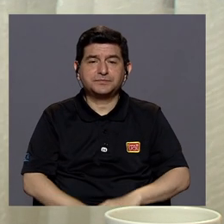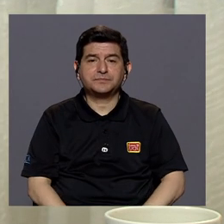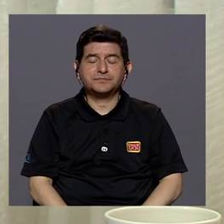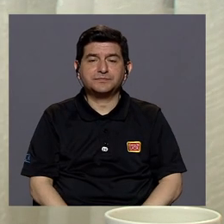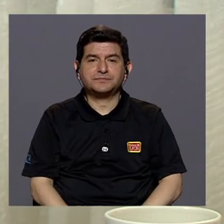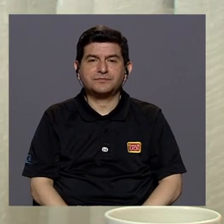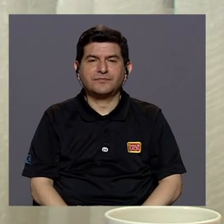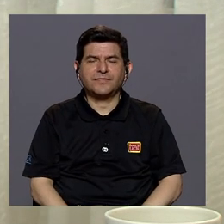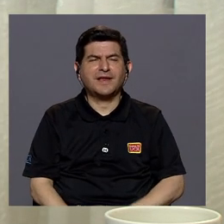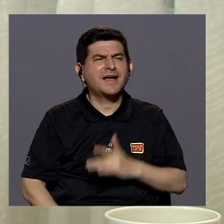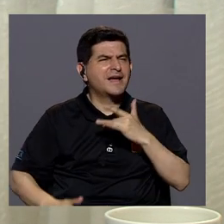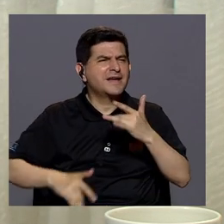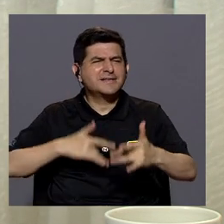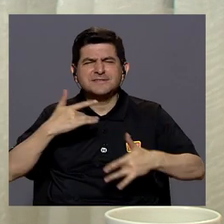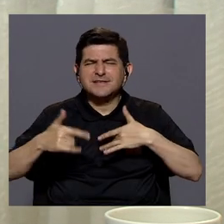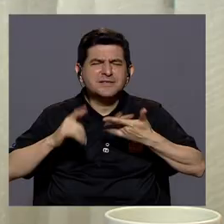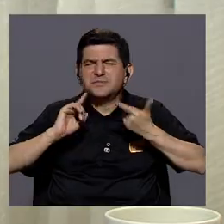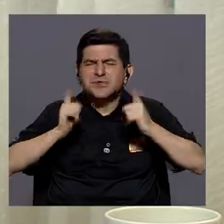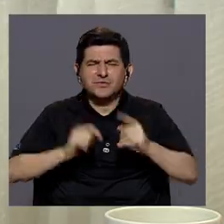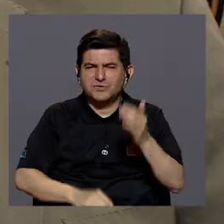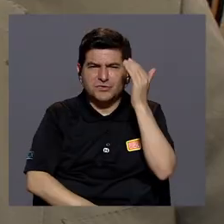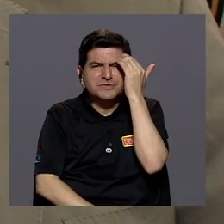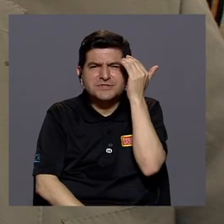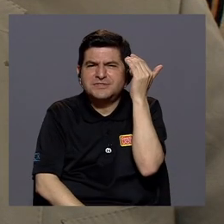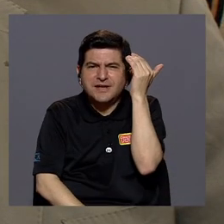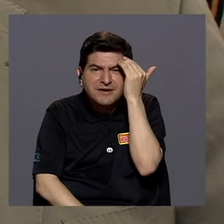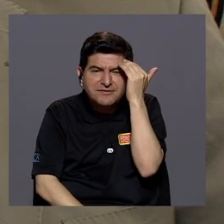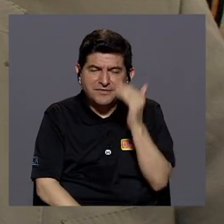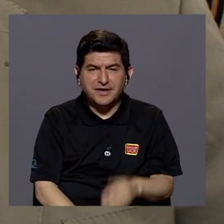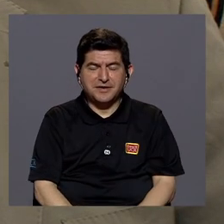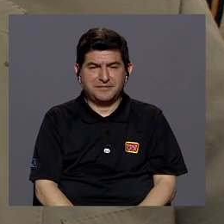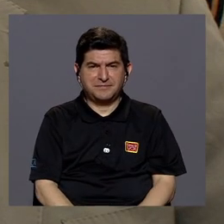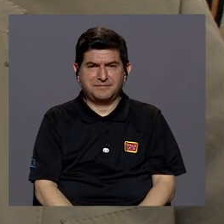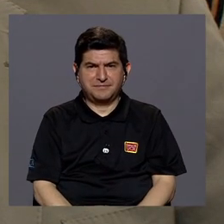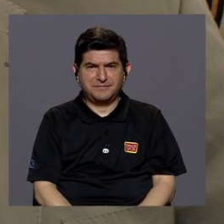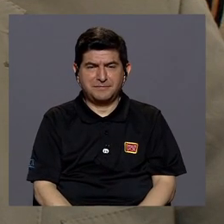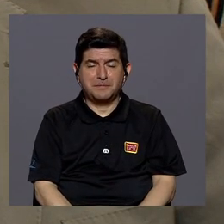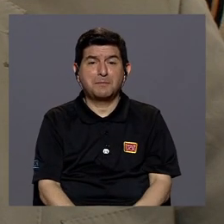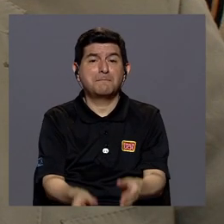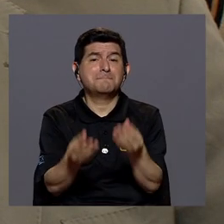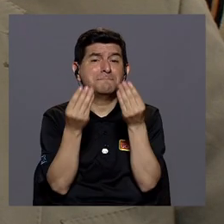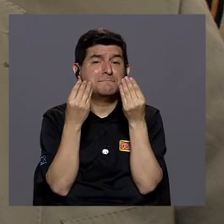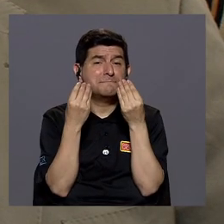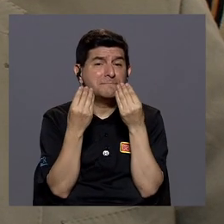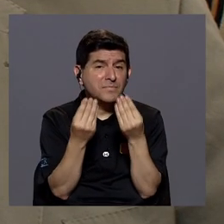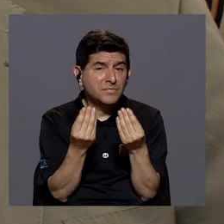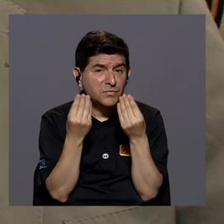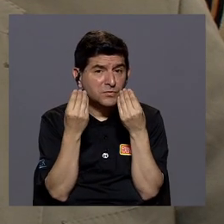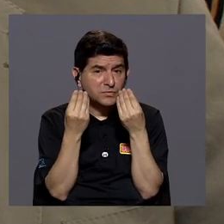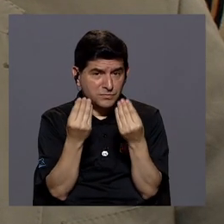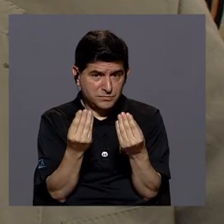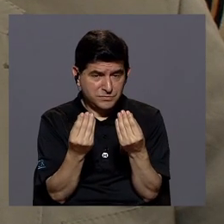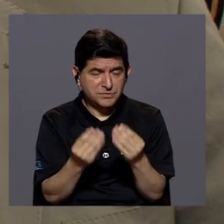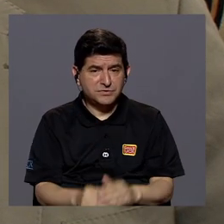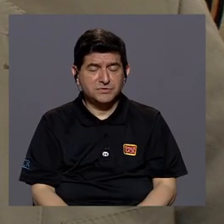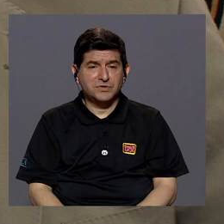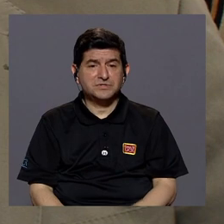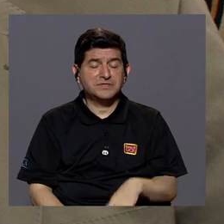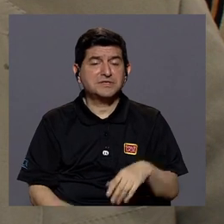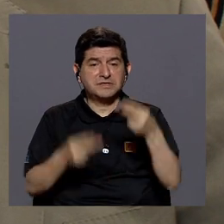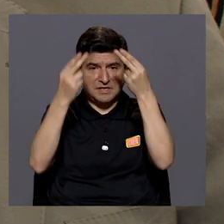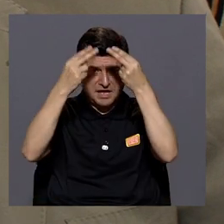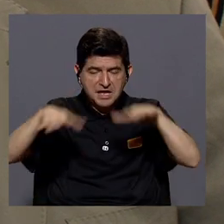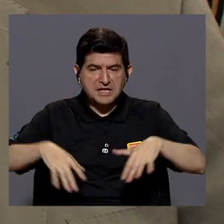¿Qué sentimiento le genera eso? Saber que mucha de la navegación en